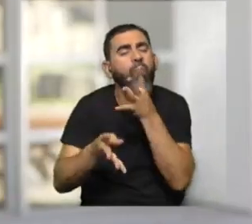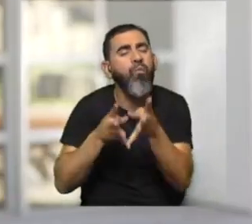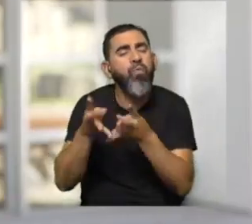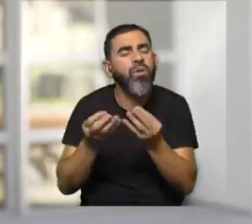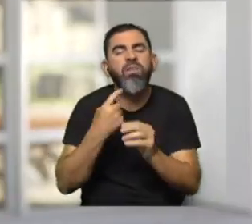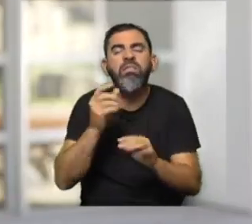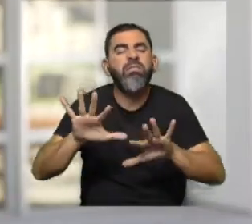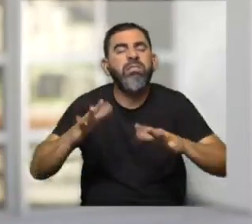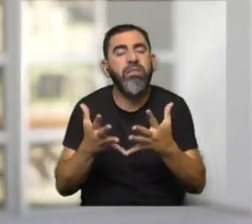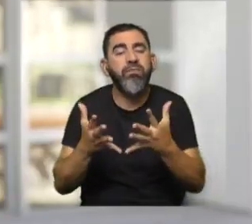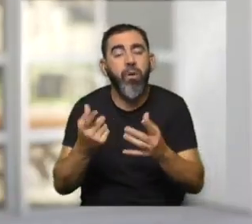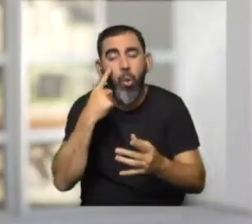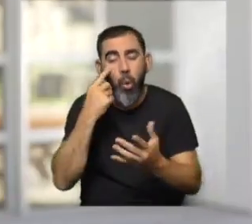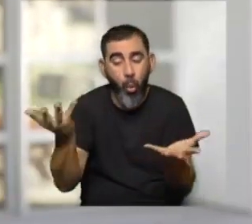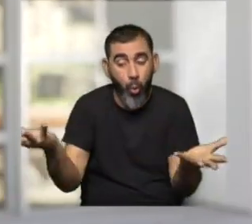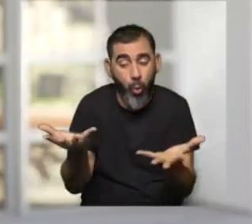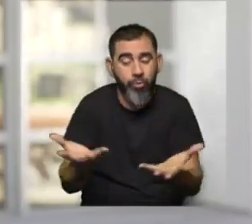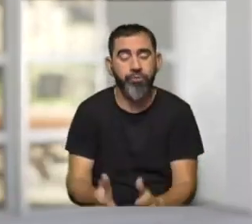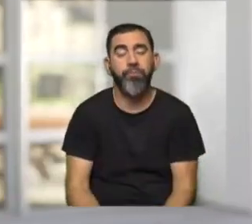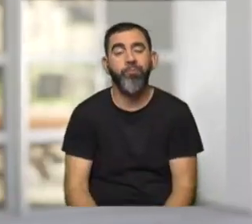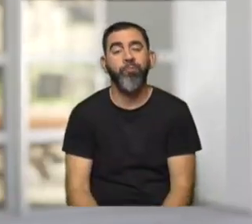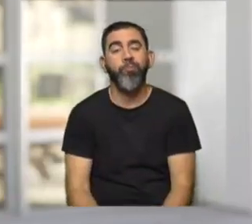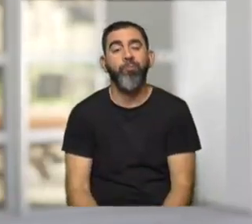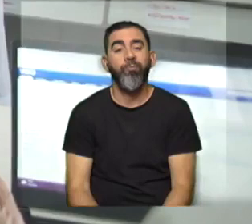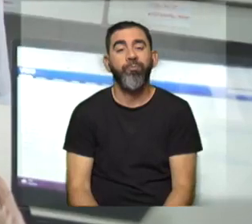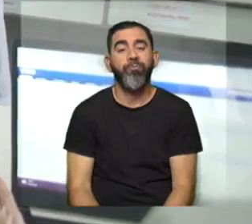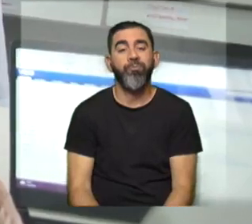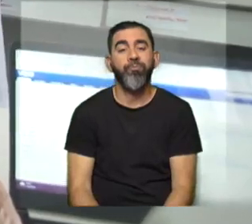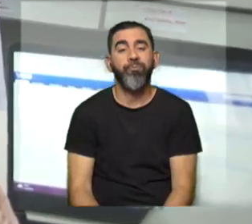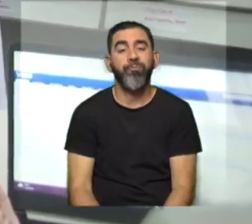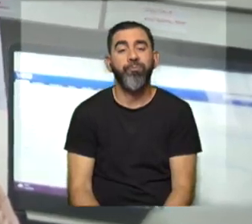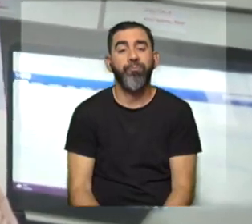para qué sirve? Lo conocemos en este informe de Sobre Ciencia.